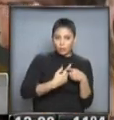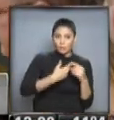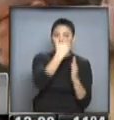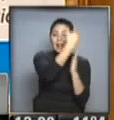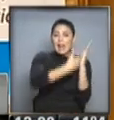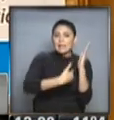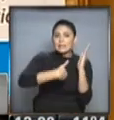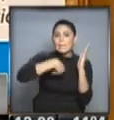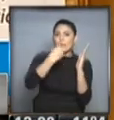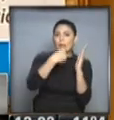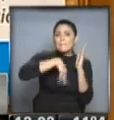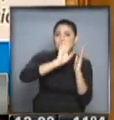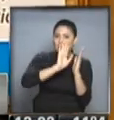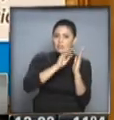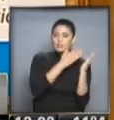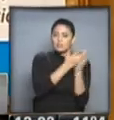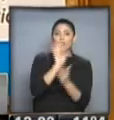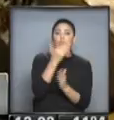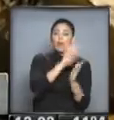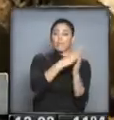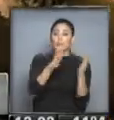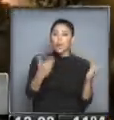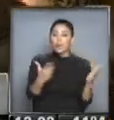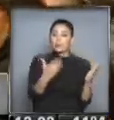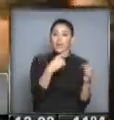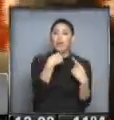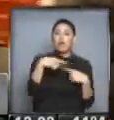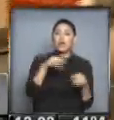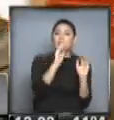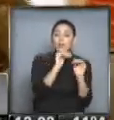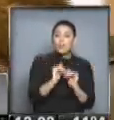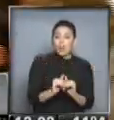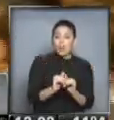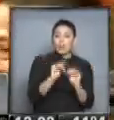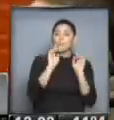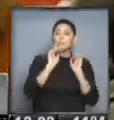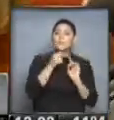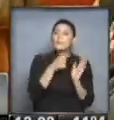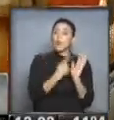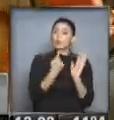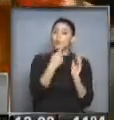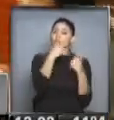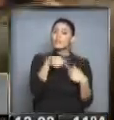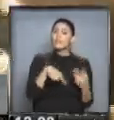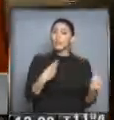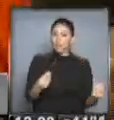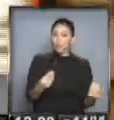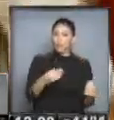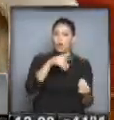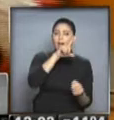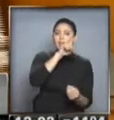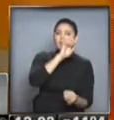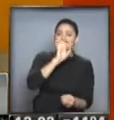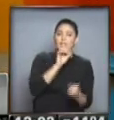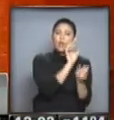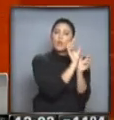varias listas de precandidatos, las boletas tendrán un mismo color y denominación, pero se distinguirán por la letra que